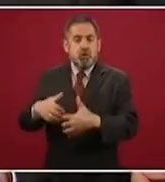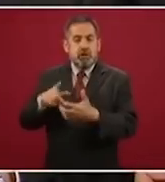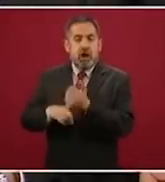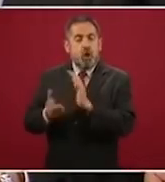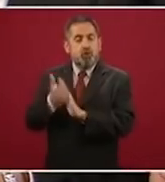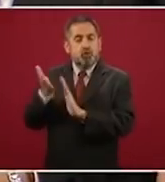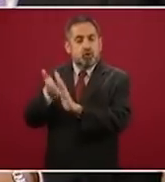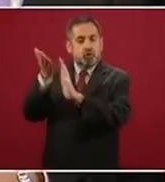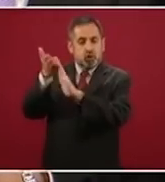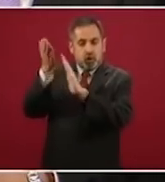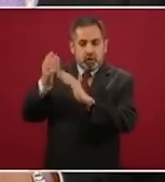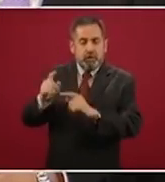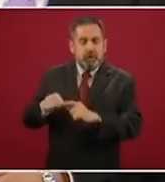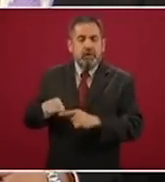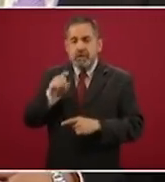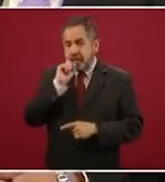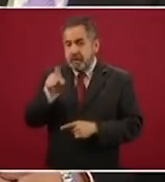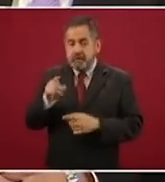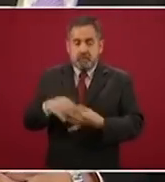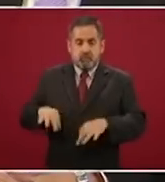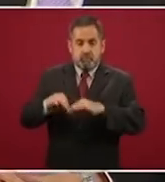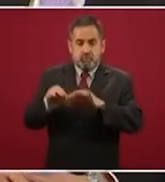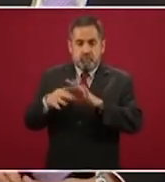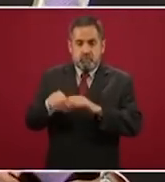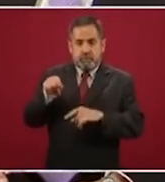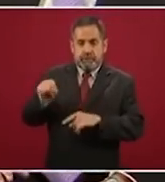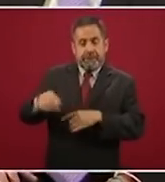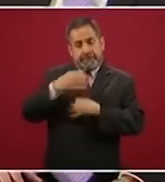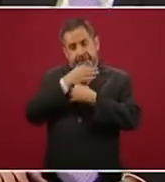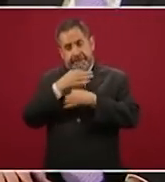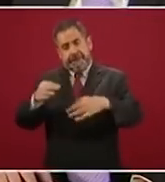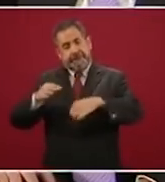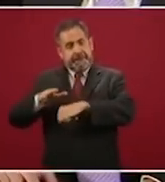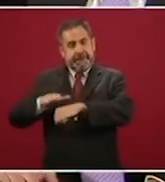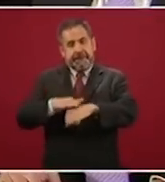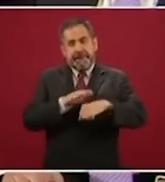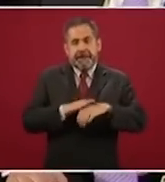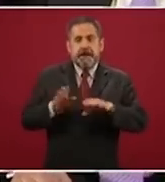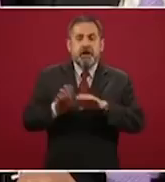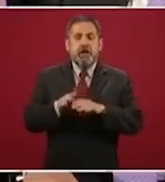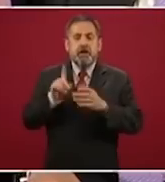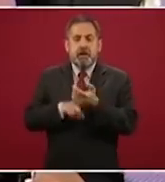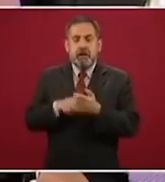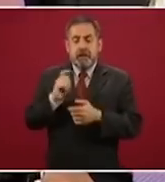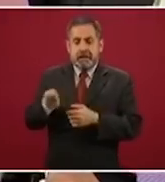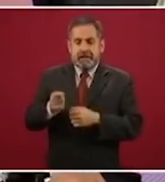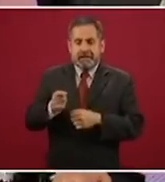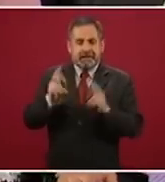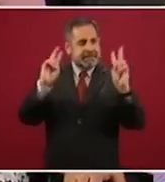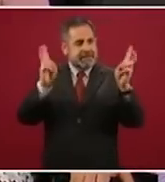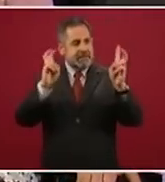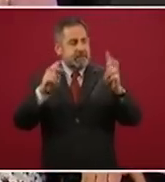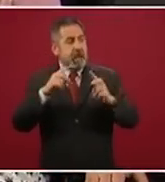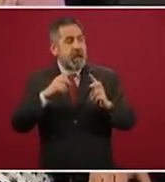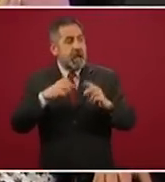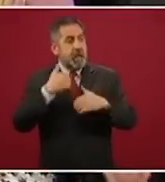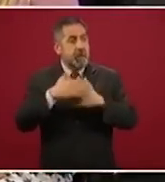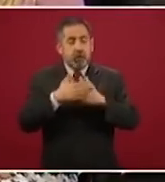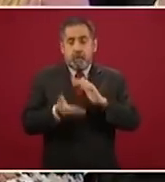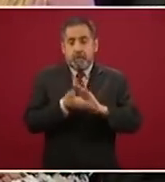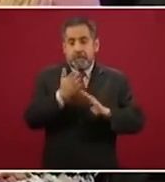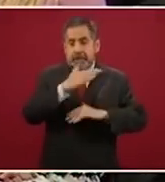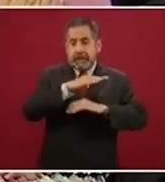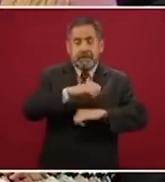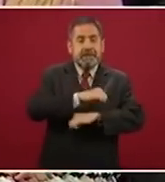Construcción, también muy importante por este anuncio que se hace de la Ventanilla Única de Construcción,